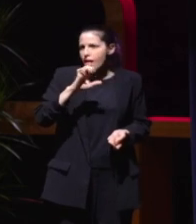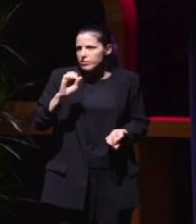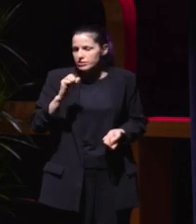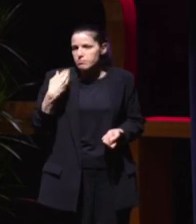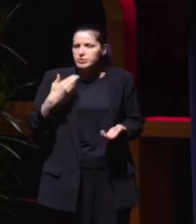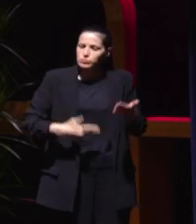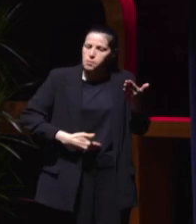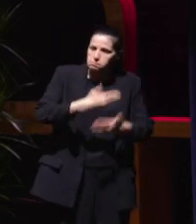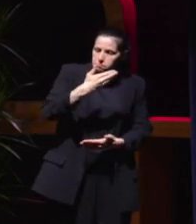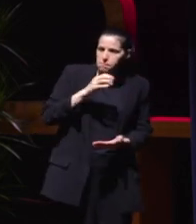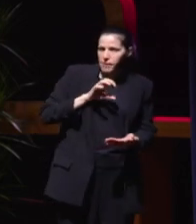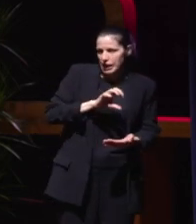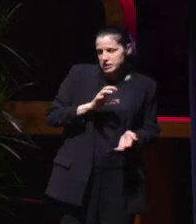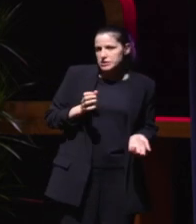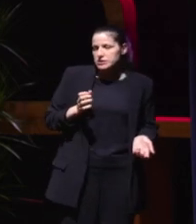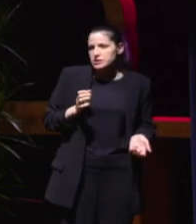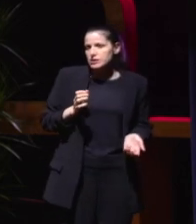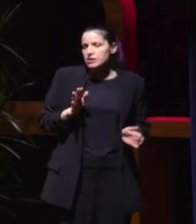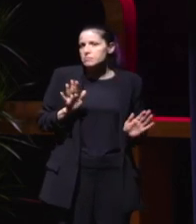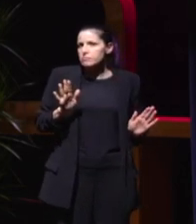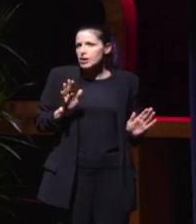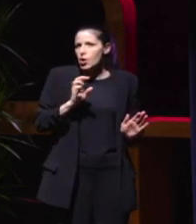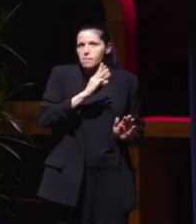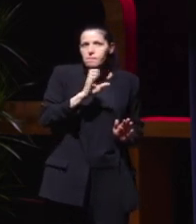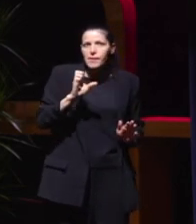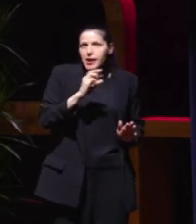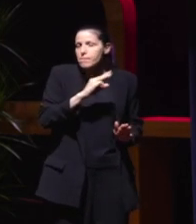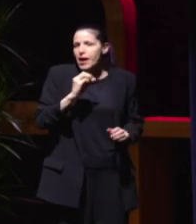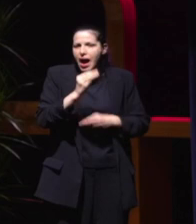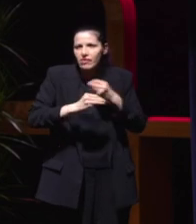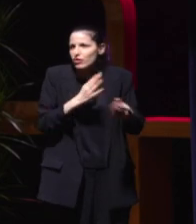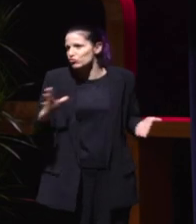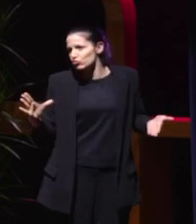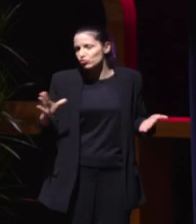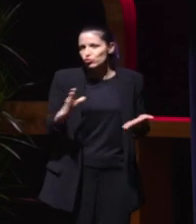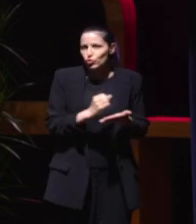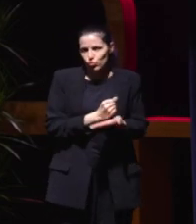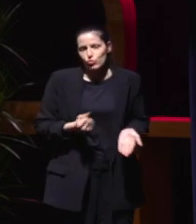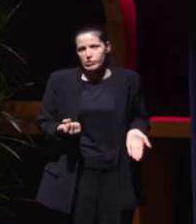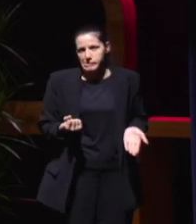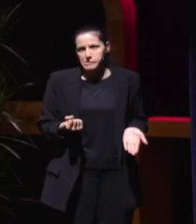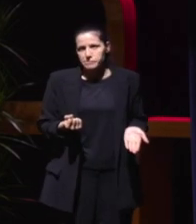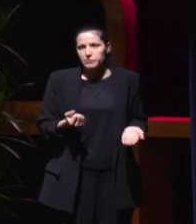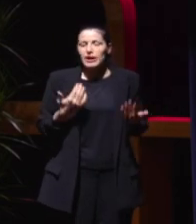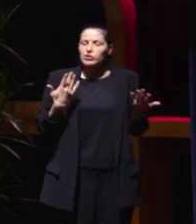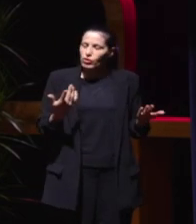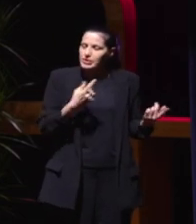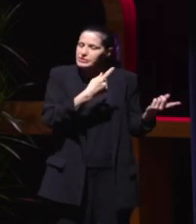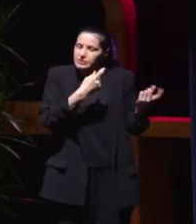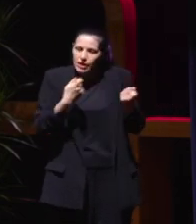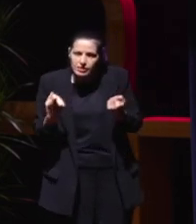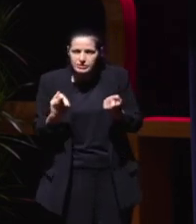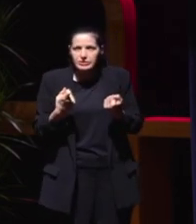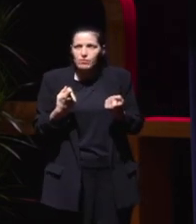o pepablan es el láser pero que es que hace crítica y hace de todo lo demás O sea que necesitamos críticas